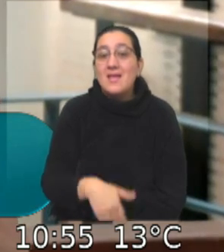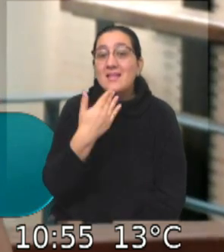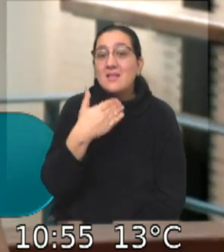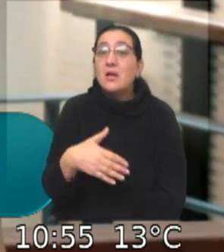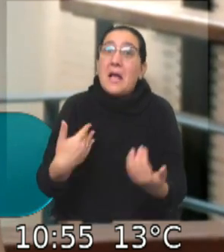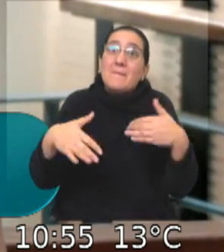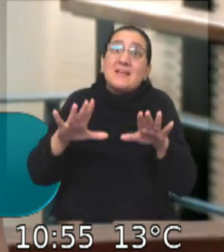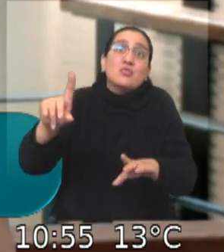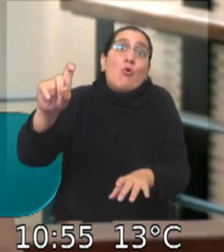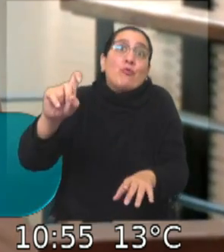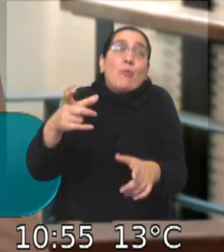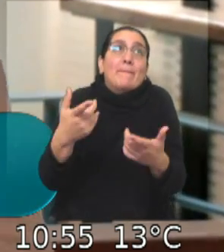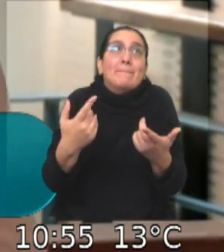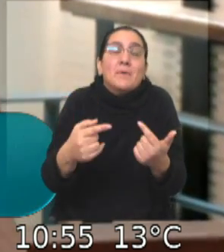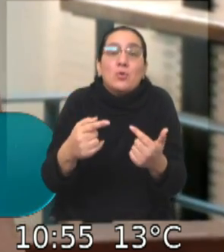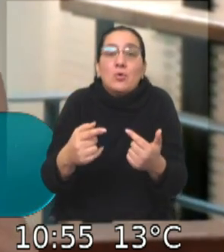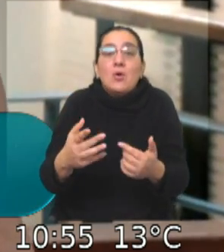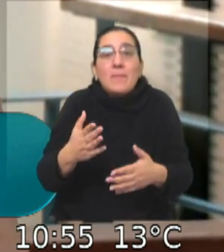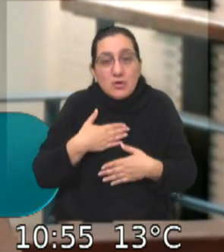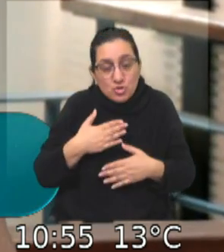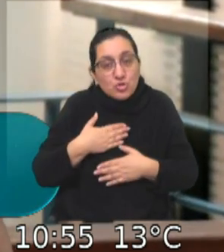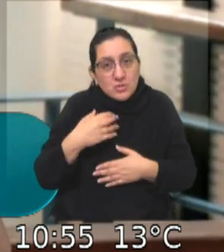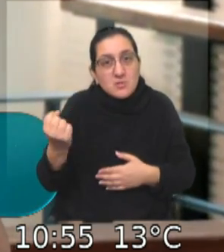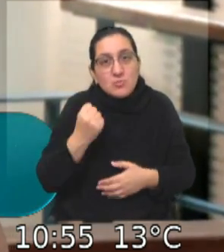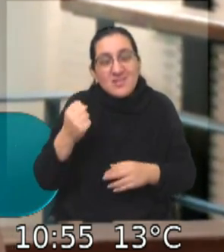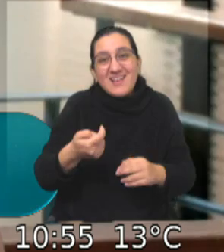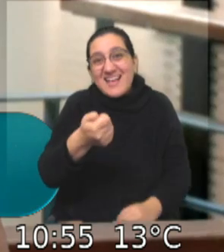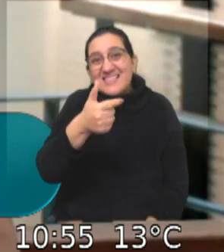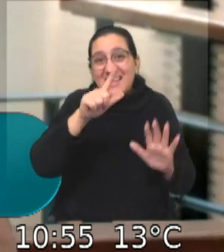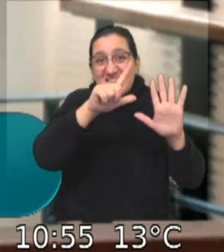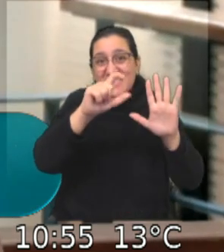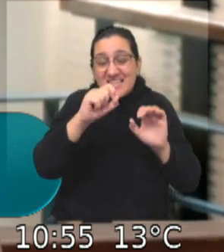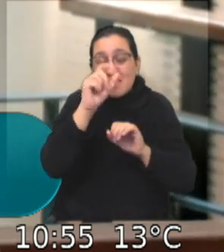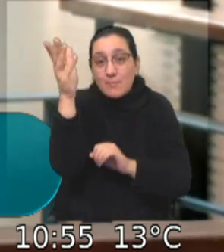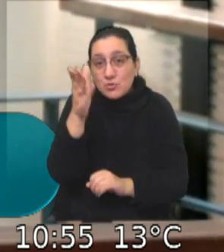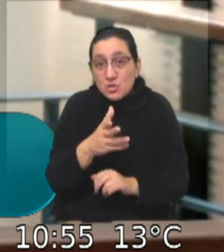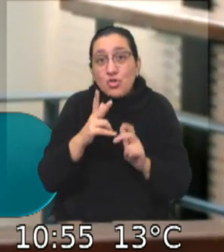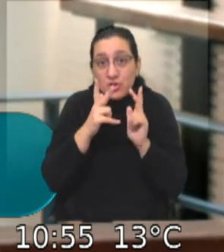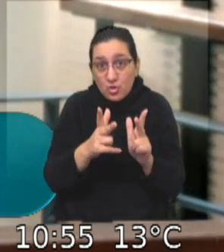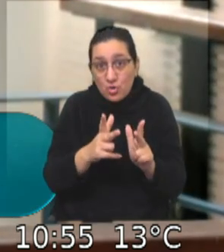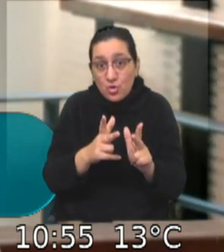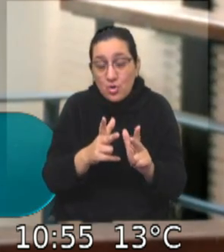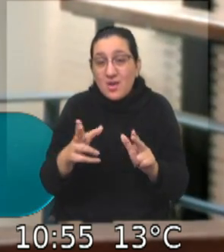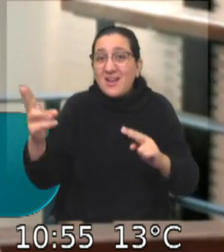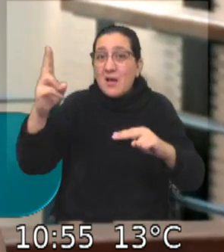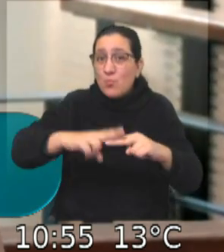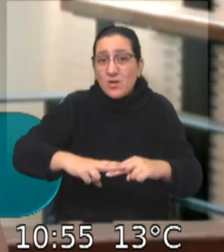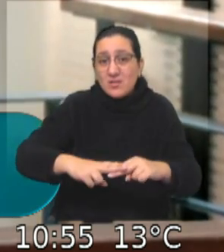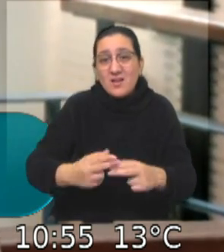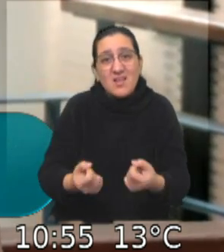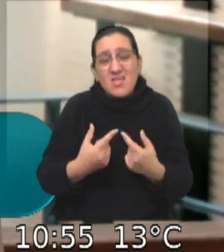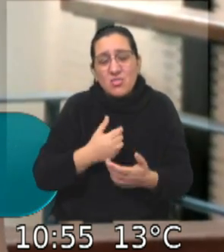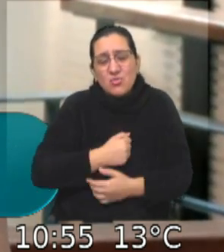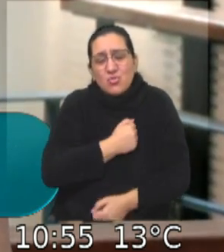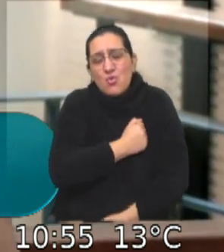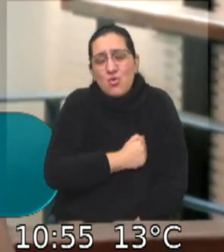medio obvio, pero para nosotros un guarismo importante, casi el 70%, señaló a la muerte que le genera un